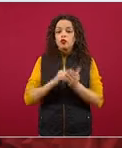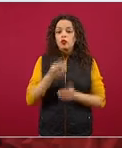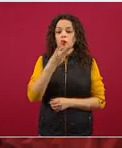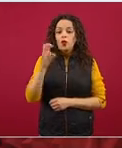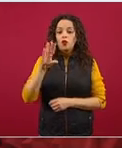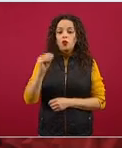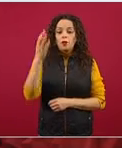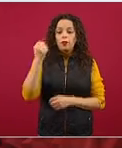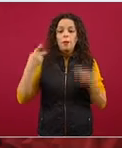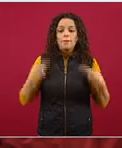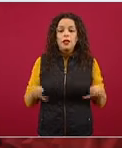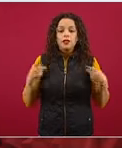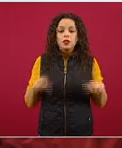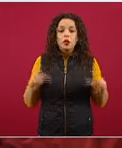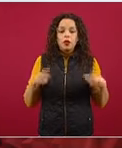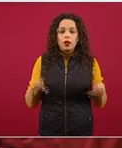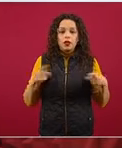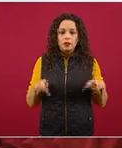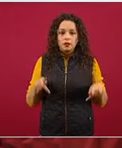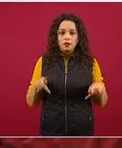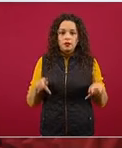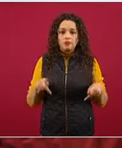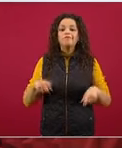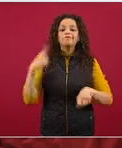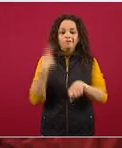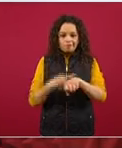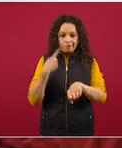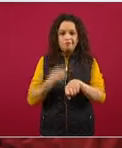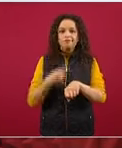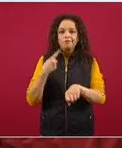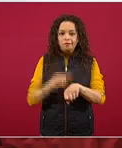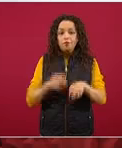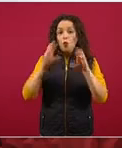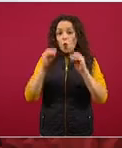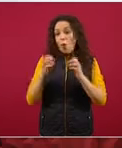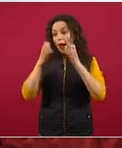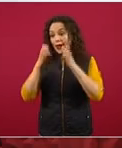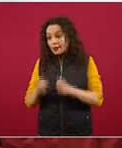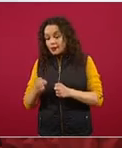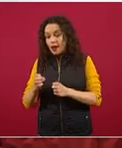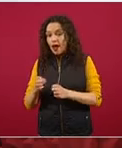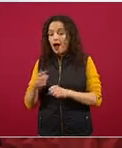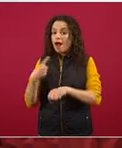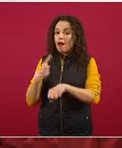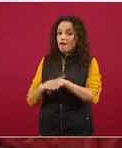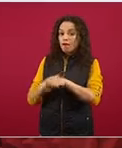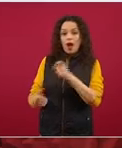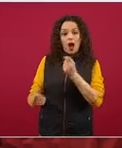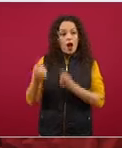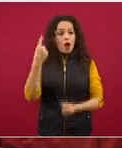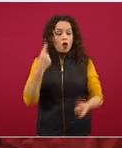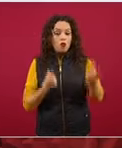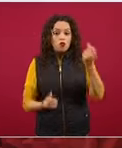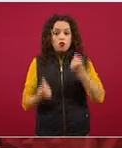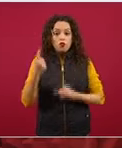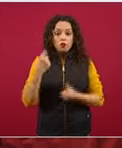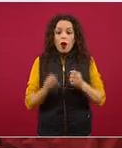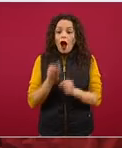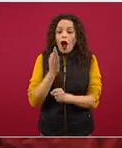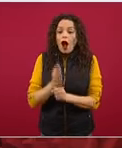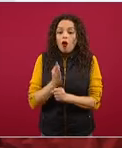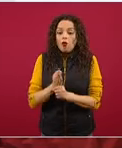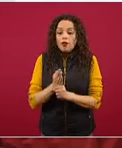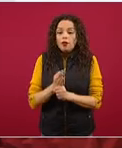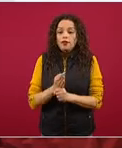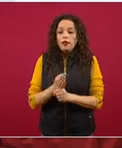1.418.399 personas que han enfermado o se encuentran enfermas, algunas de ellas en este momento